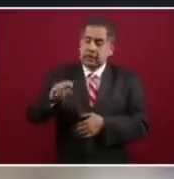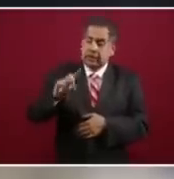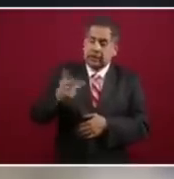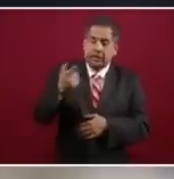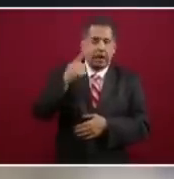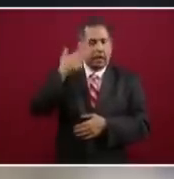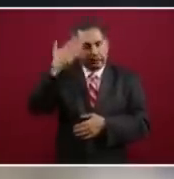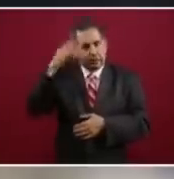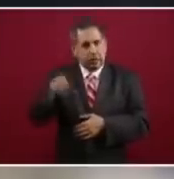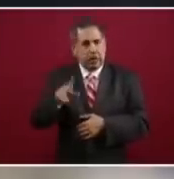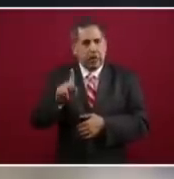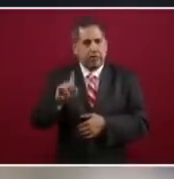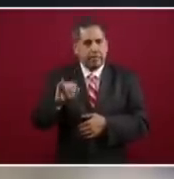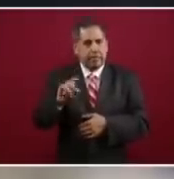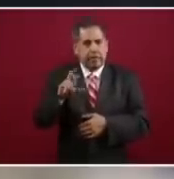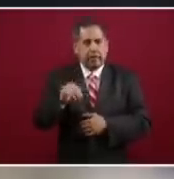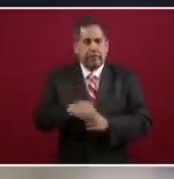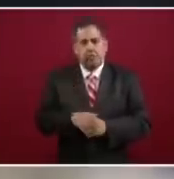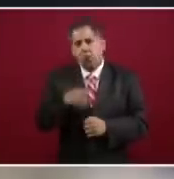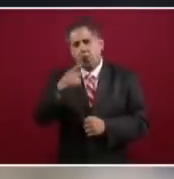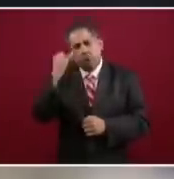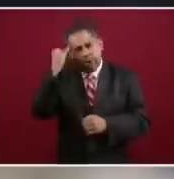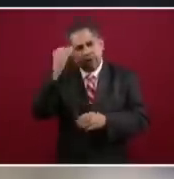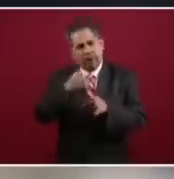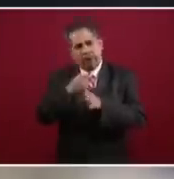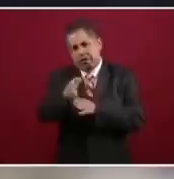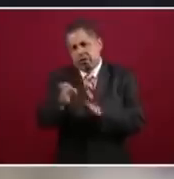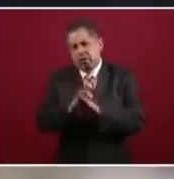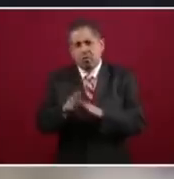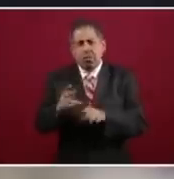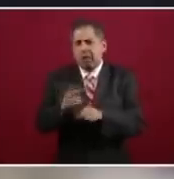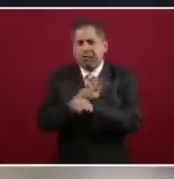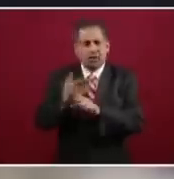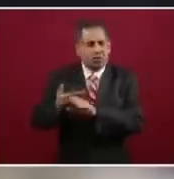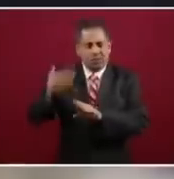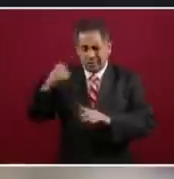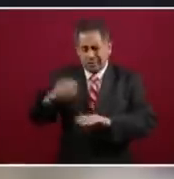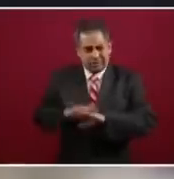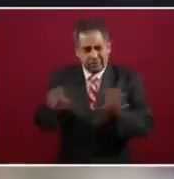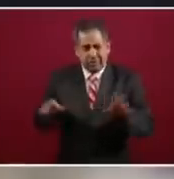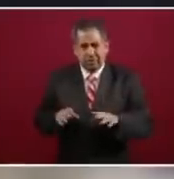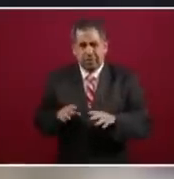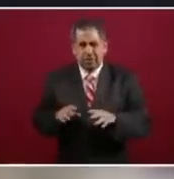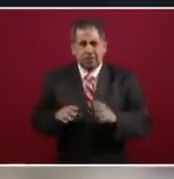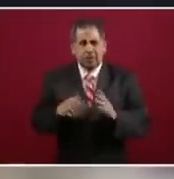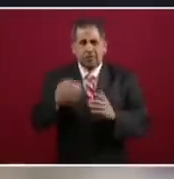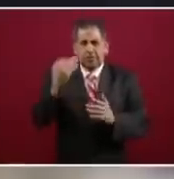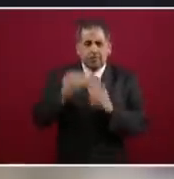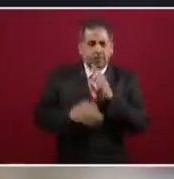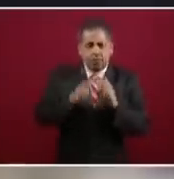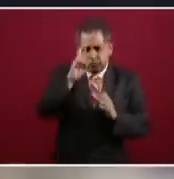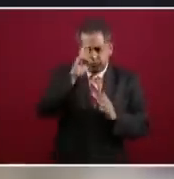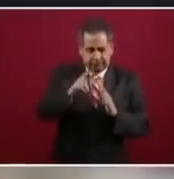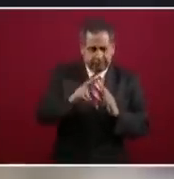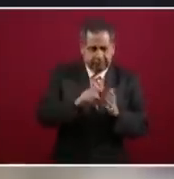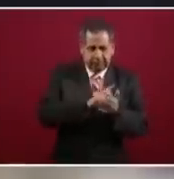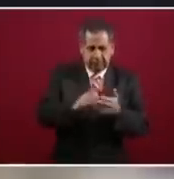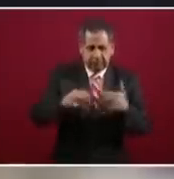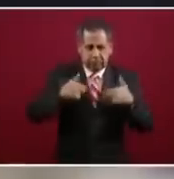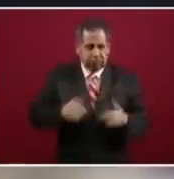cuál es el eje de su gobierno para dejar en el pasado la violación de los derechos humanos